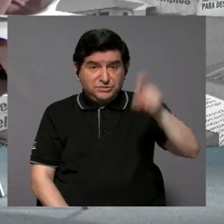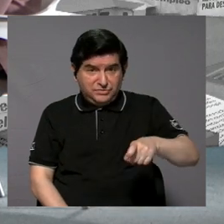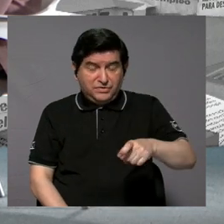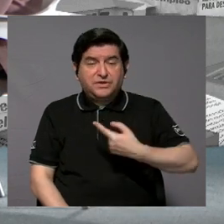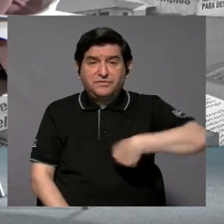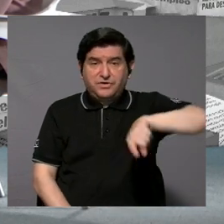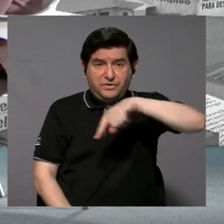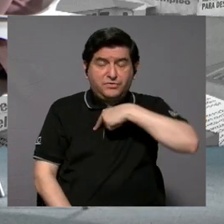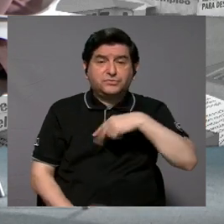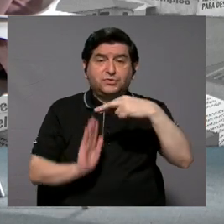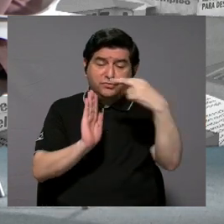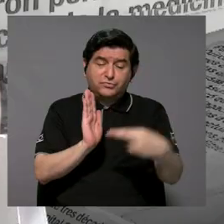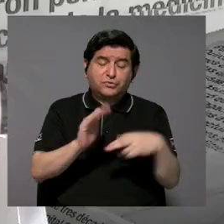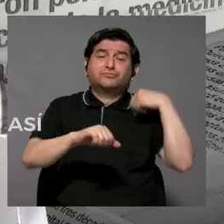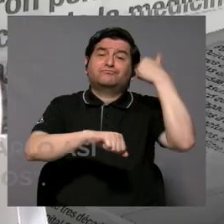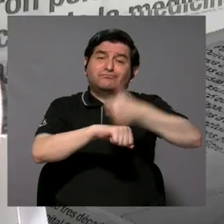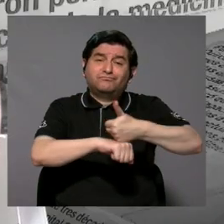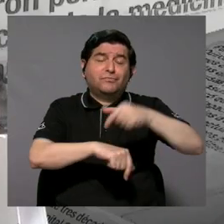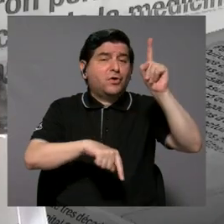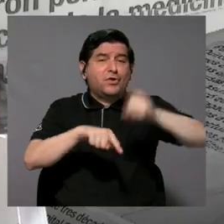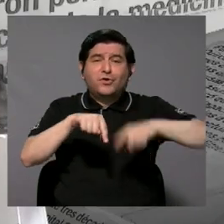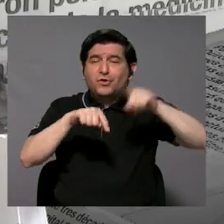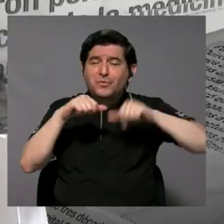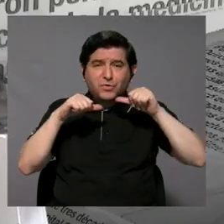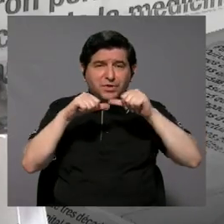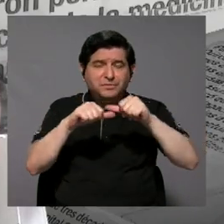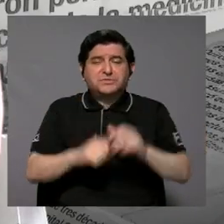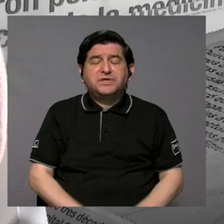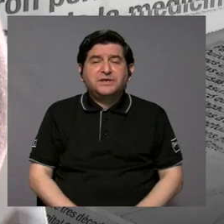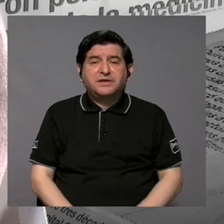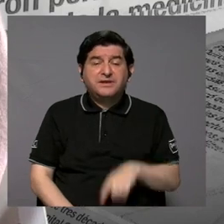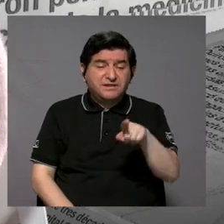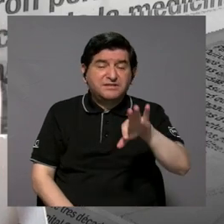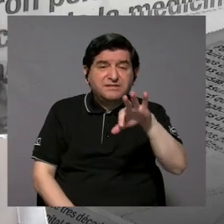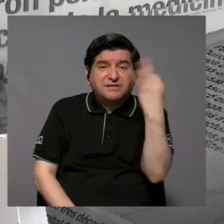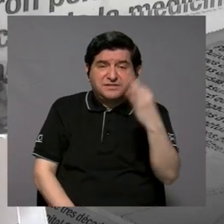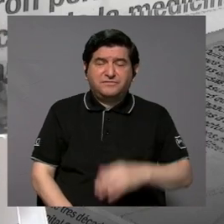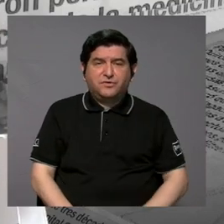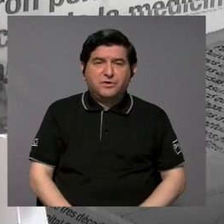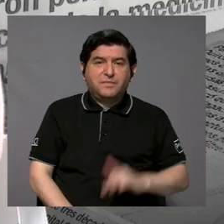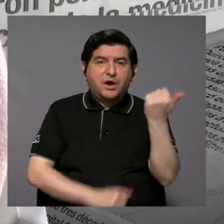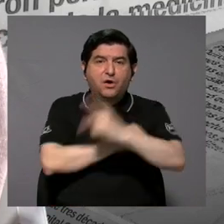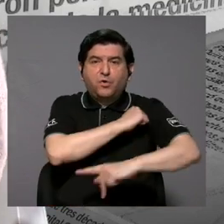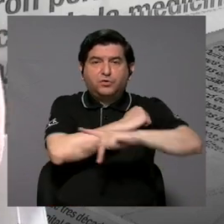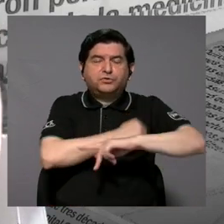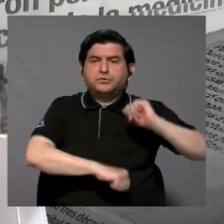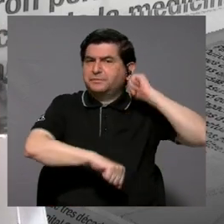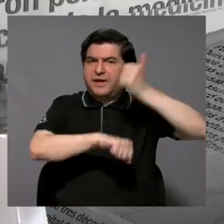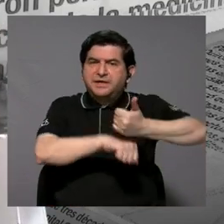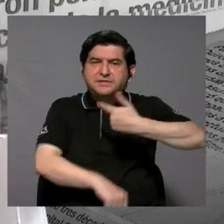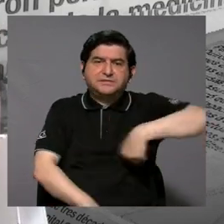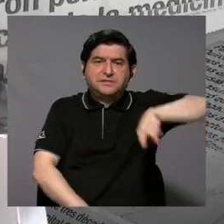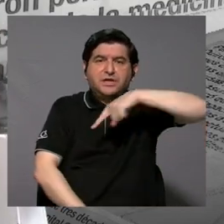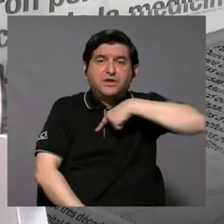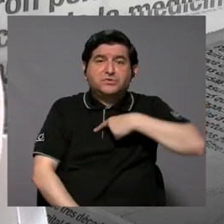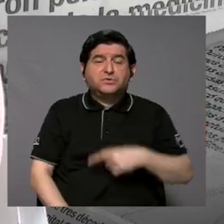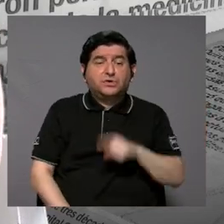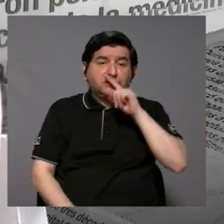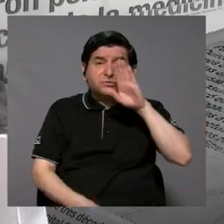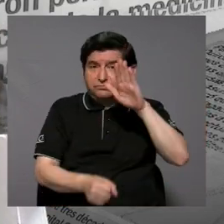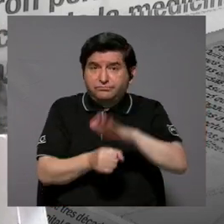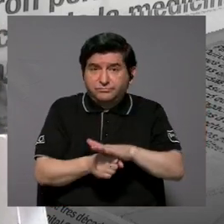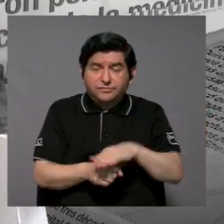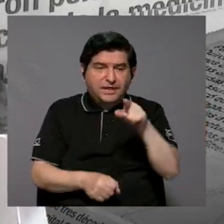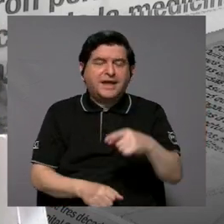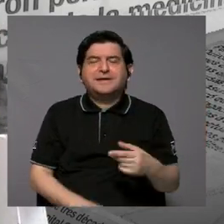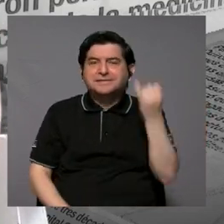que reglamentar, que no podemos seguirlo dejándolo así, a que sean otros países los que definan por nosotros. Entonces,